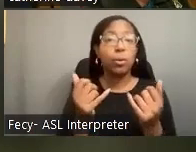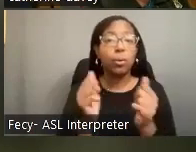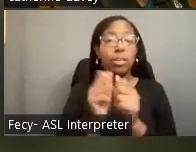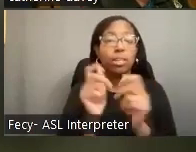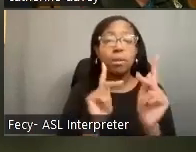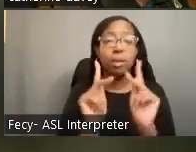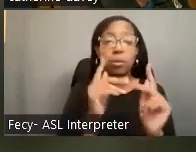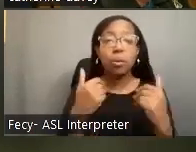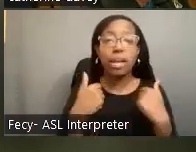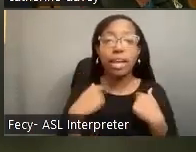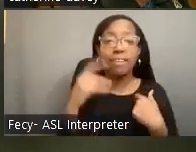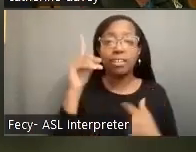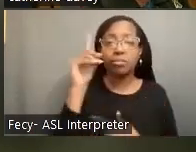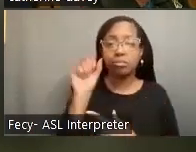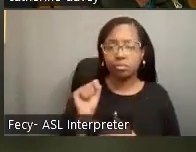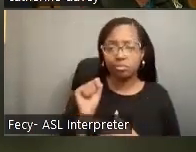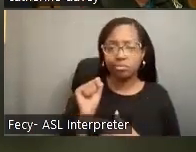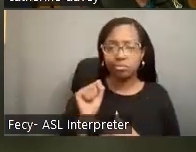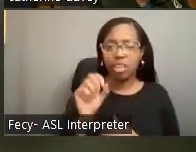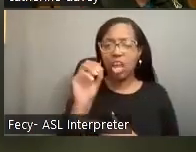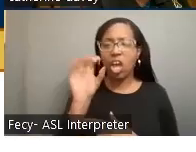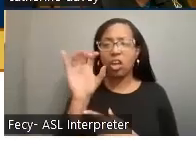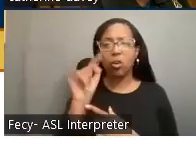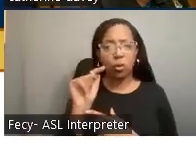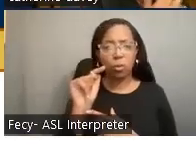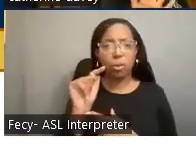es de corta a larga. En la comunidad de